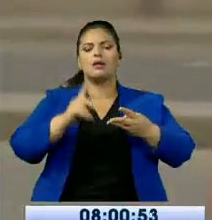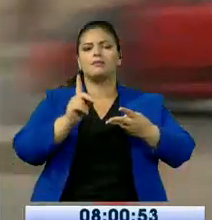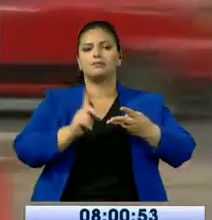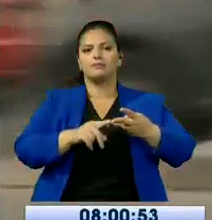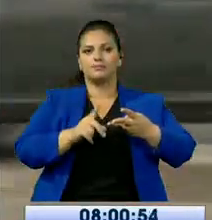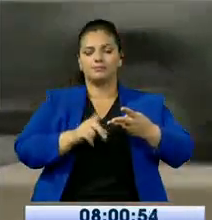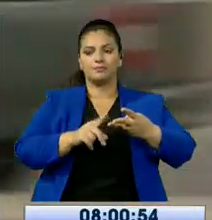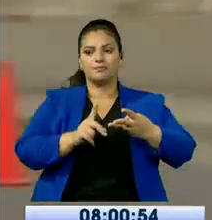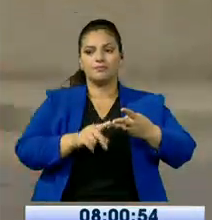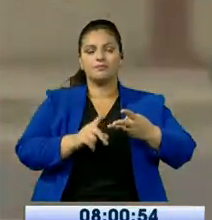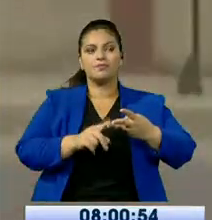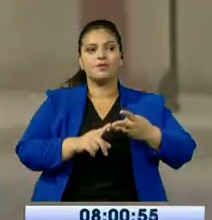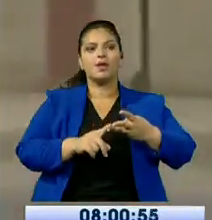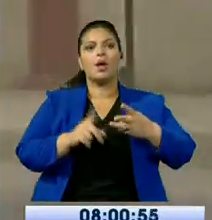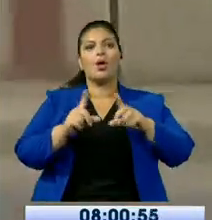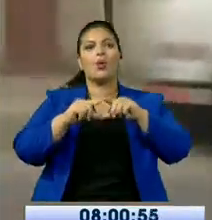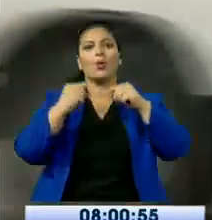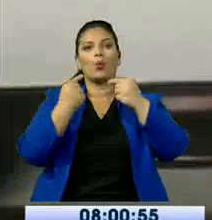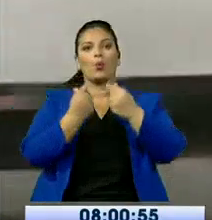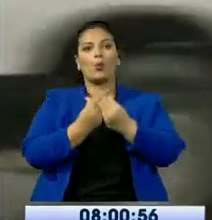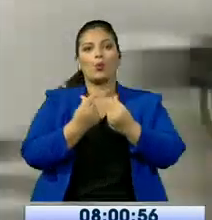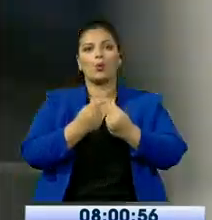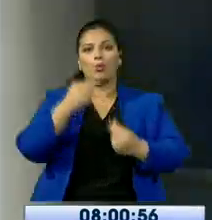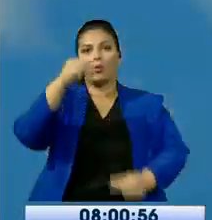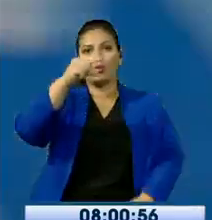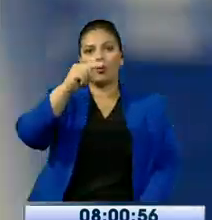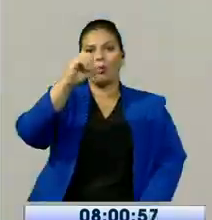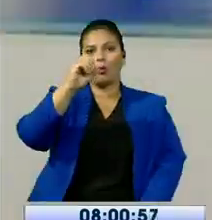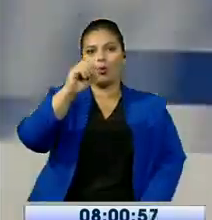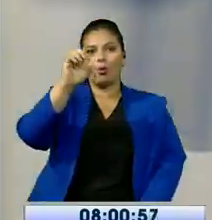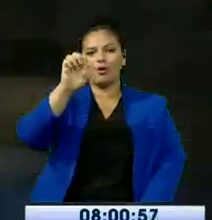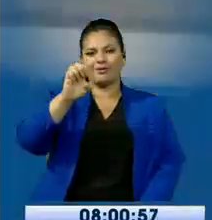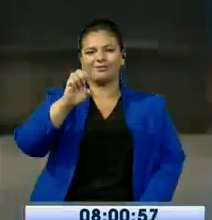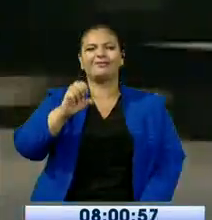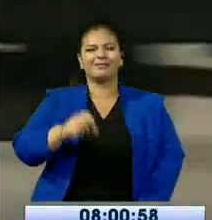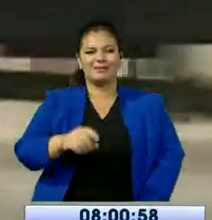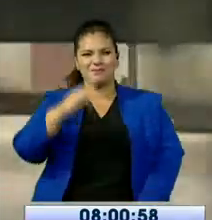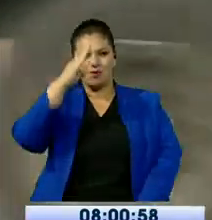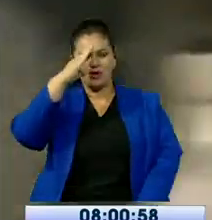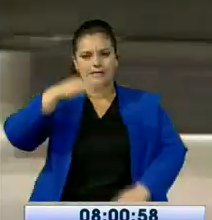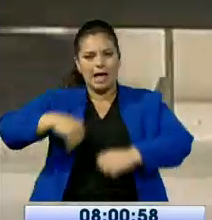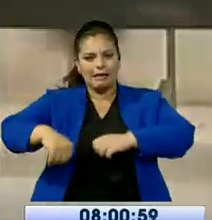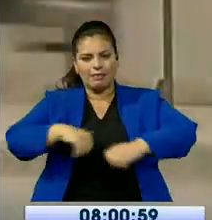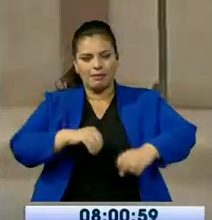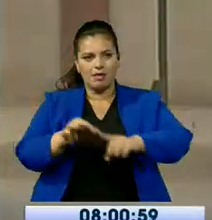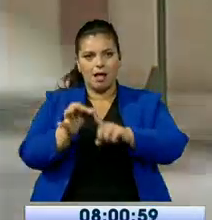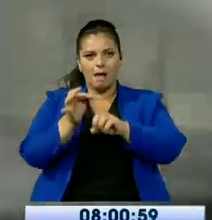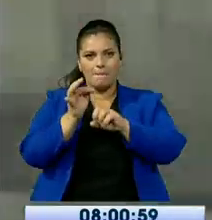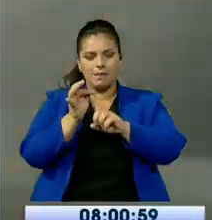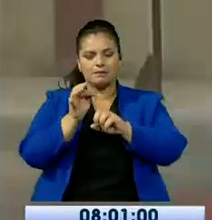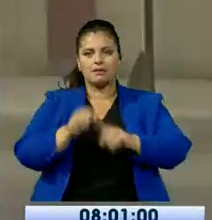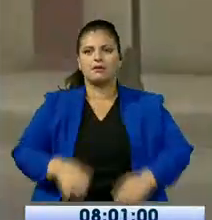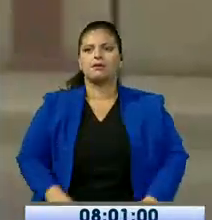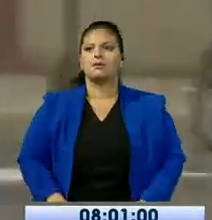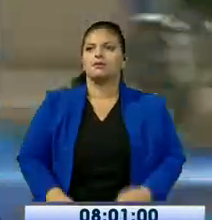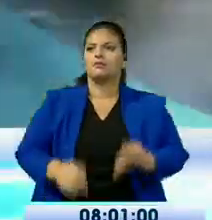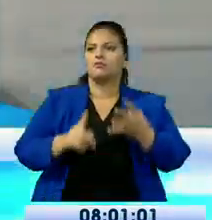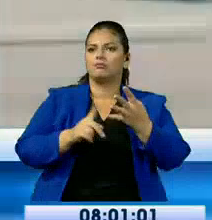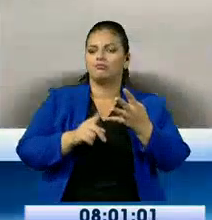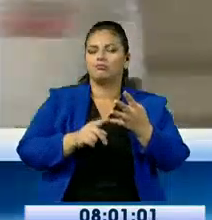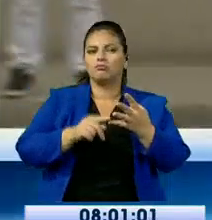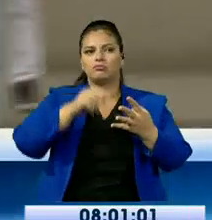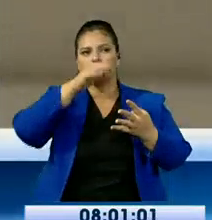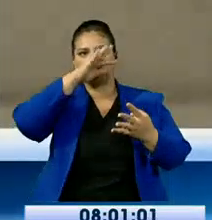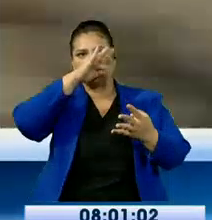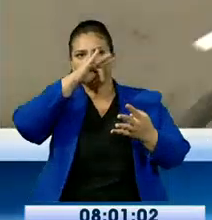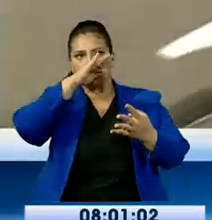del Grupo de Operaciones Especiales también están participando de esta operación policial que